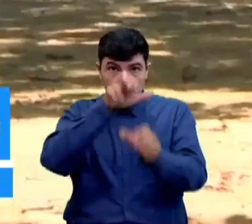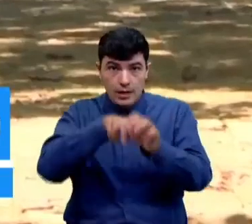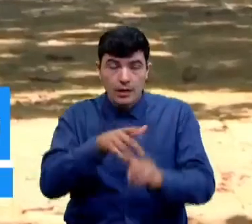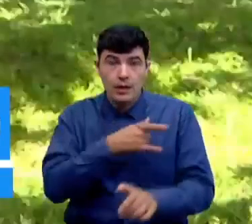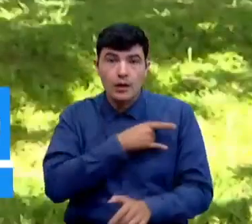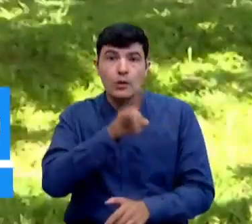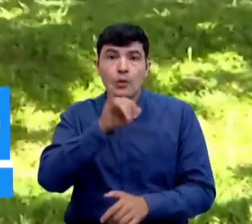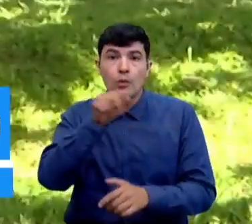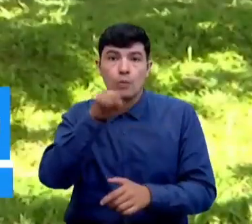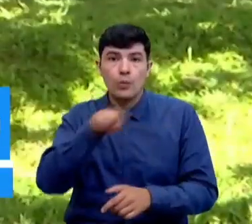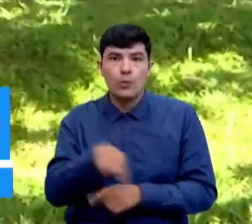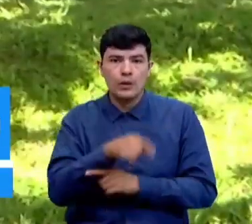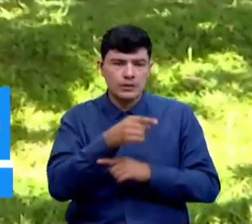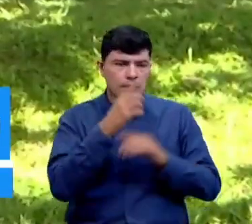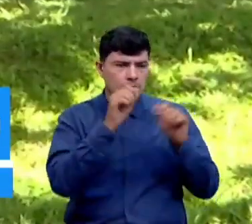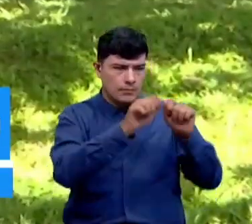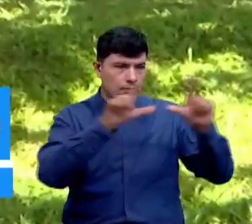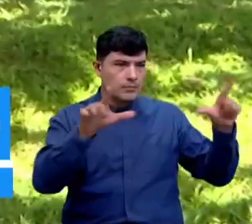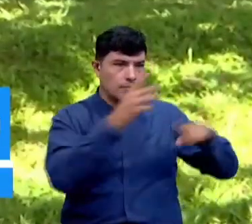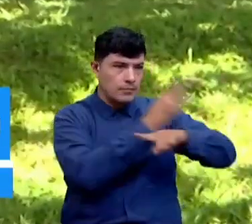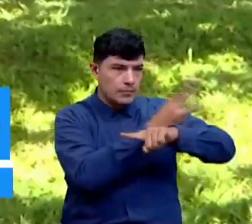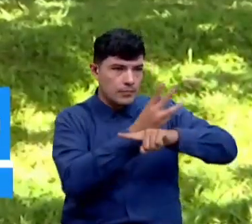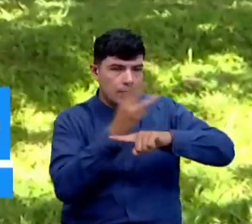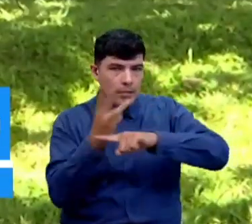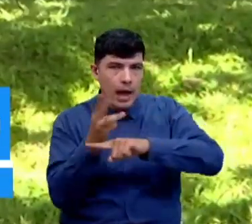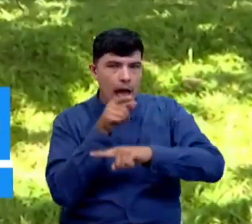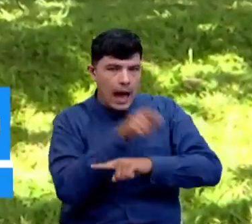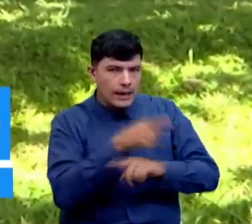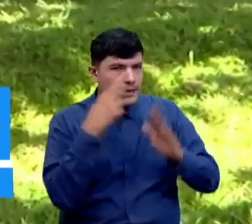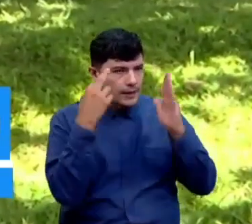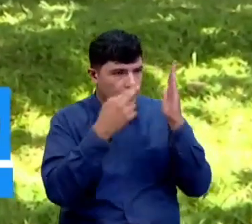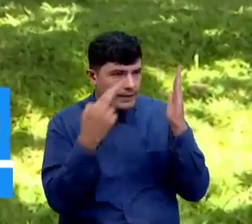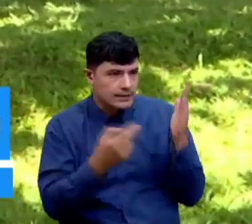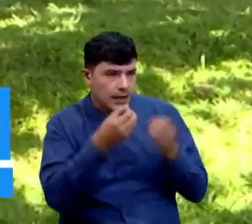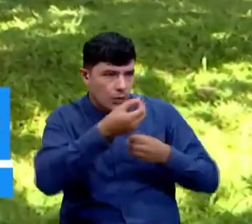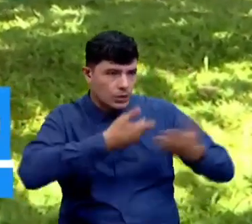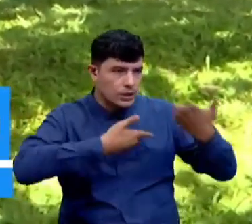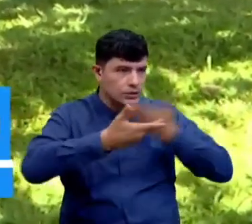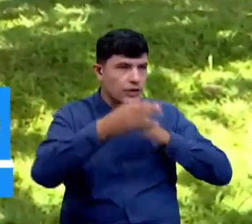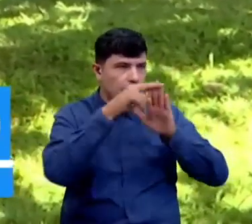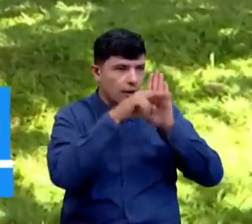deberán revisar los términos y condiciones en www.uis.edu.co.